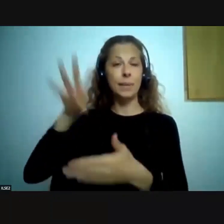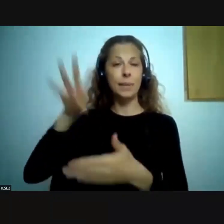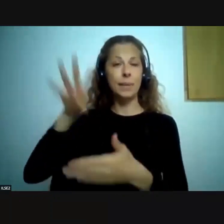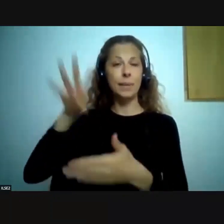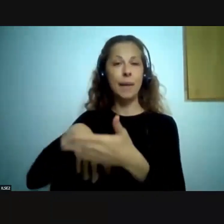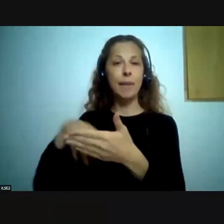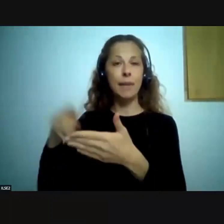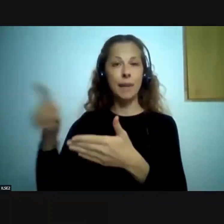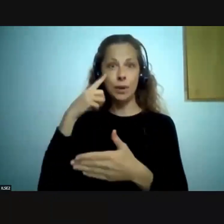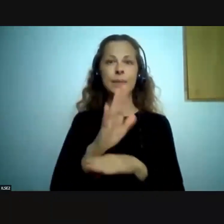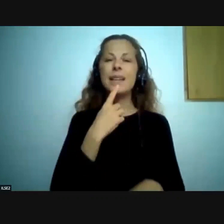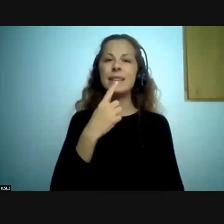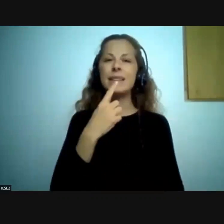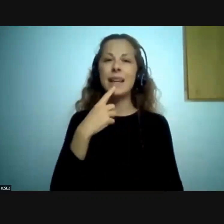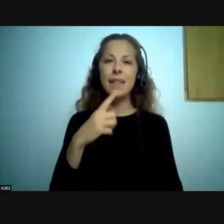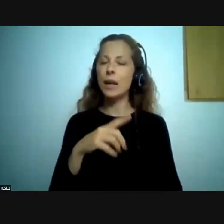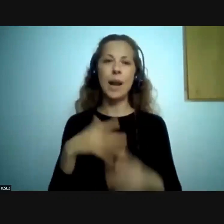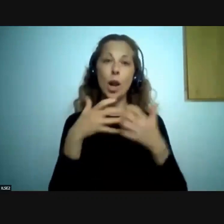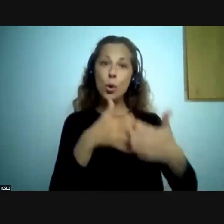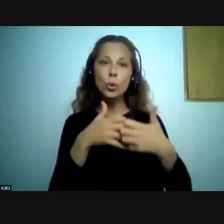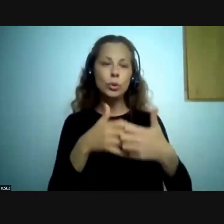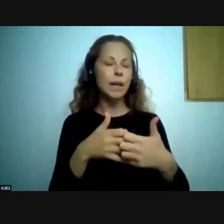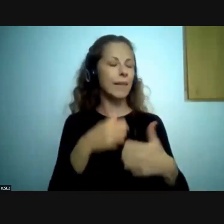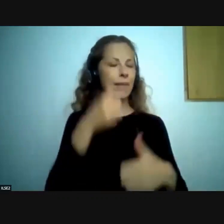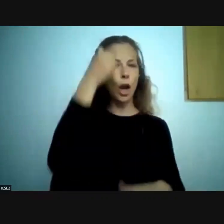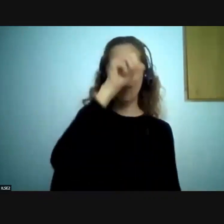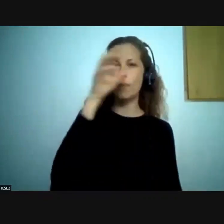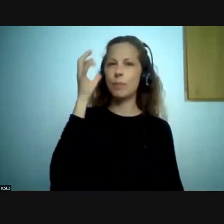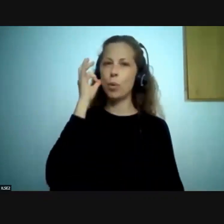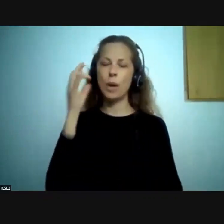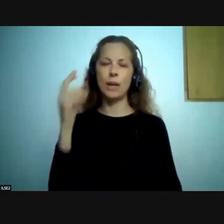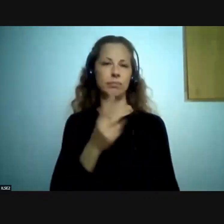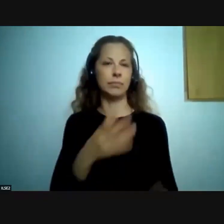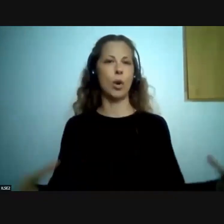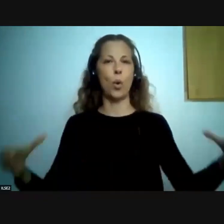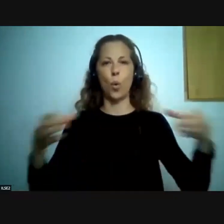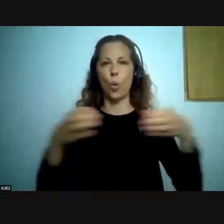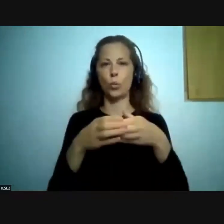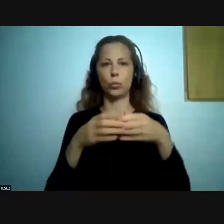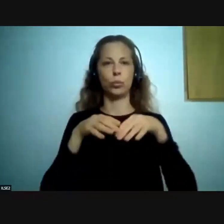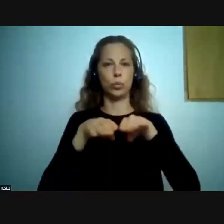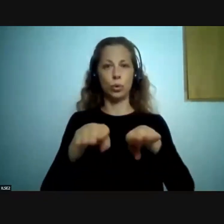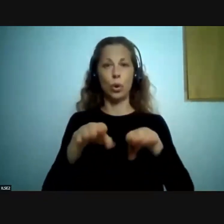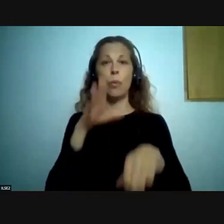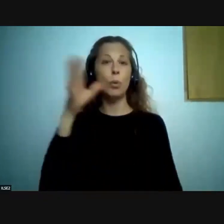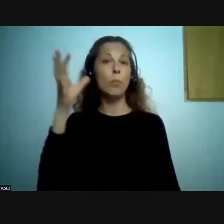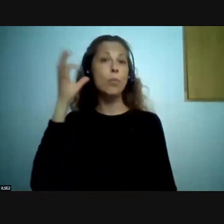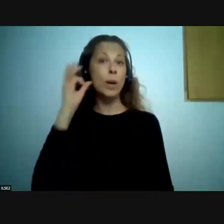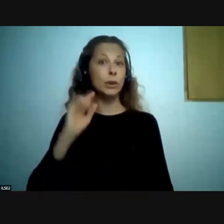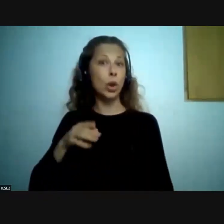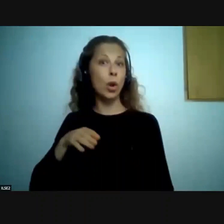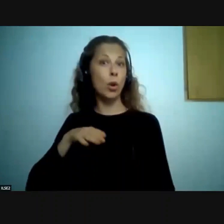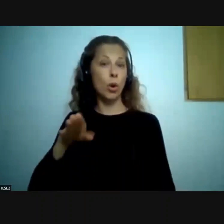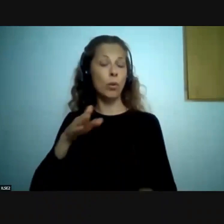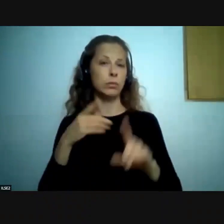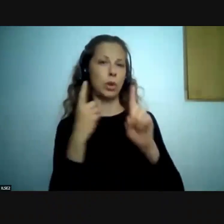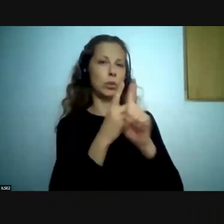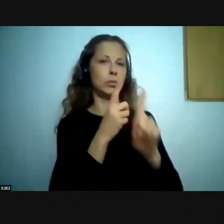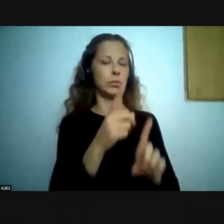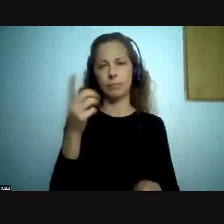lacra hay que sumar hombres y mujeres, ¿no? Que las mujeres solas quizá lo tenemos perdido. ¿Cómo se haría esa alianza, Miguel?